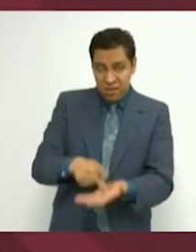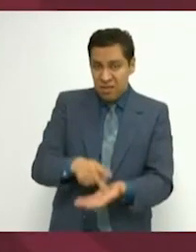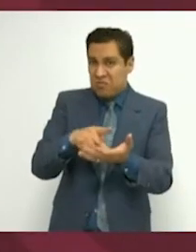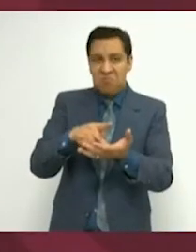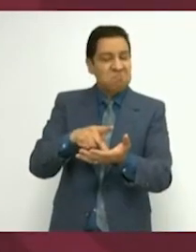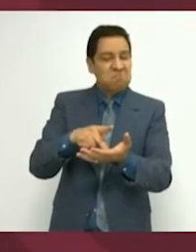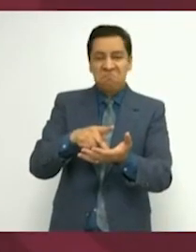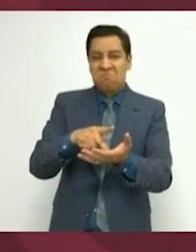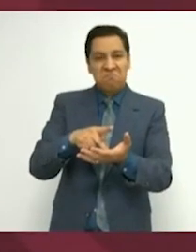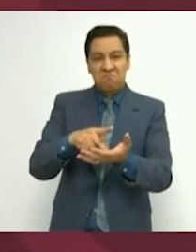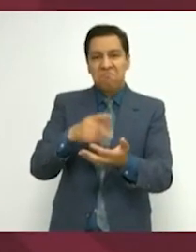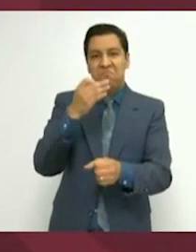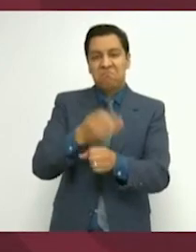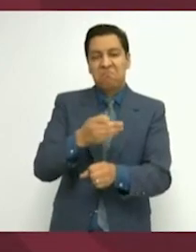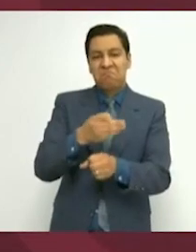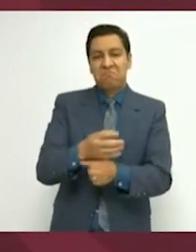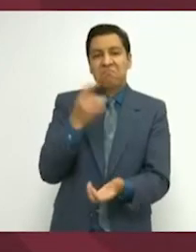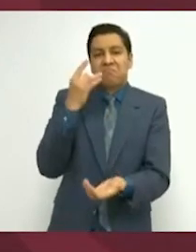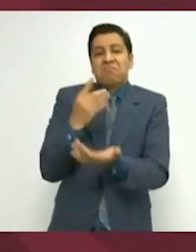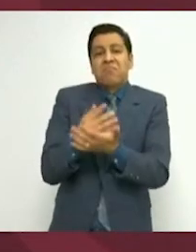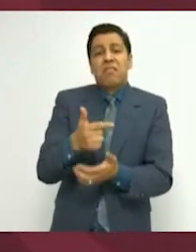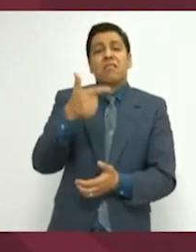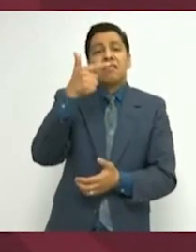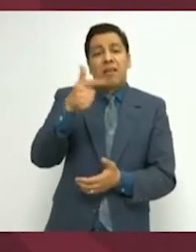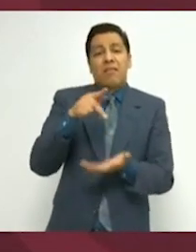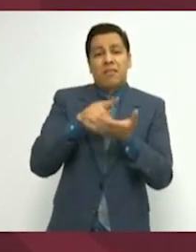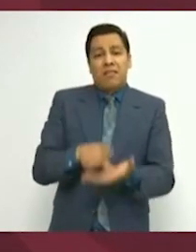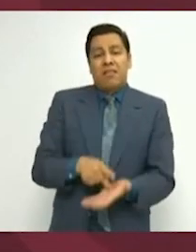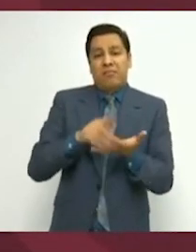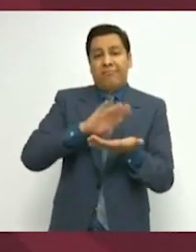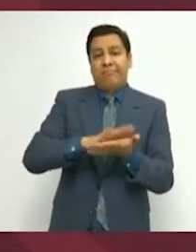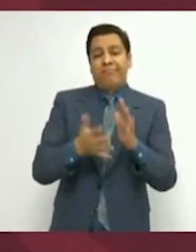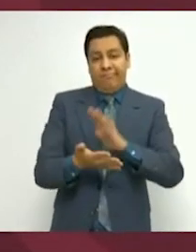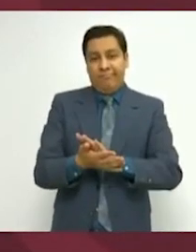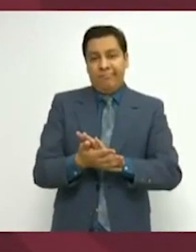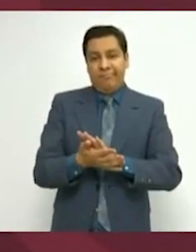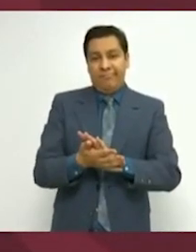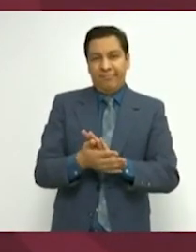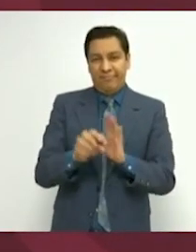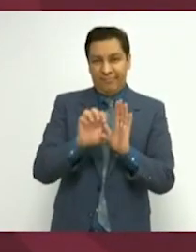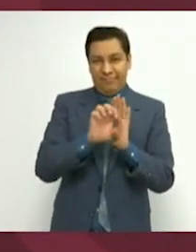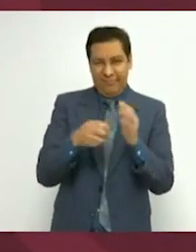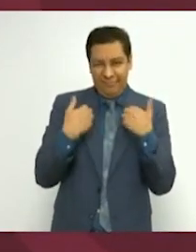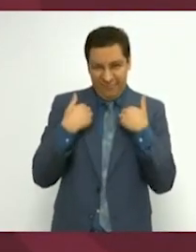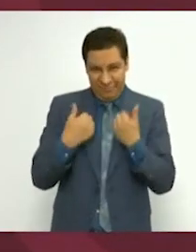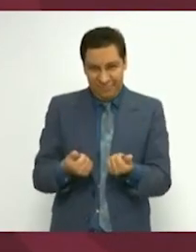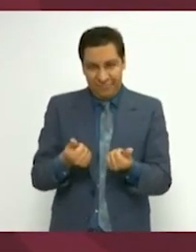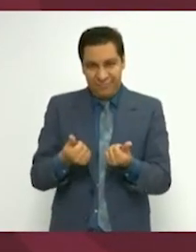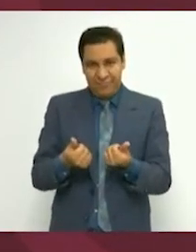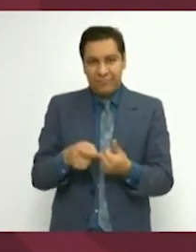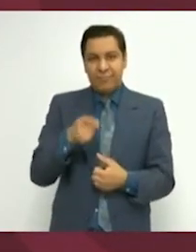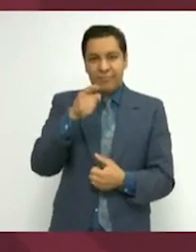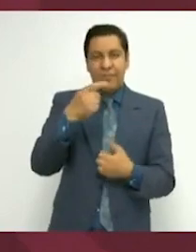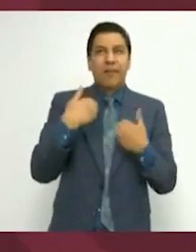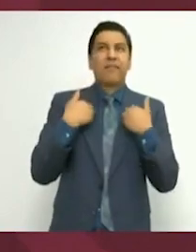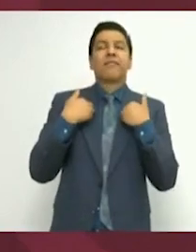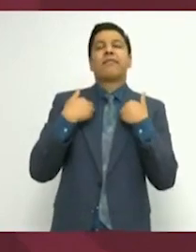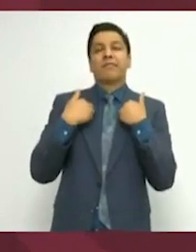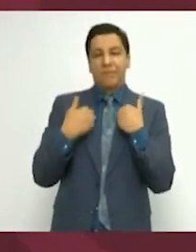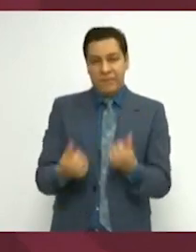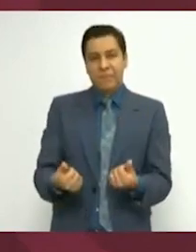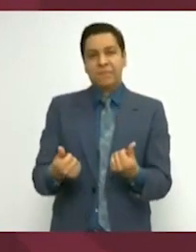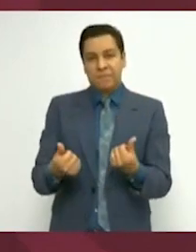7 kilos de tortillas. Pongo este ejemplo para que tengamos una idea.